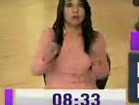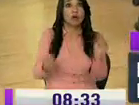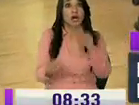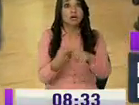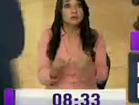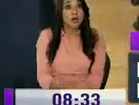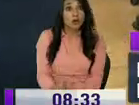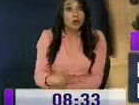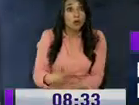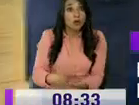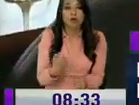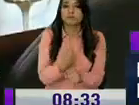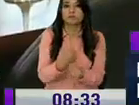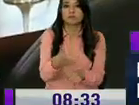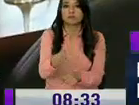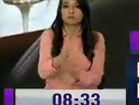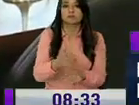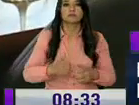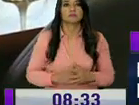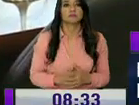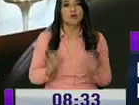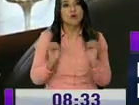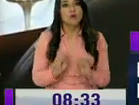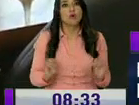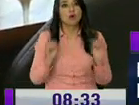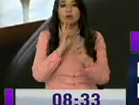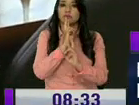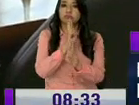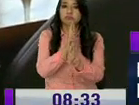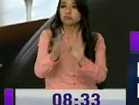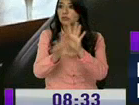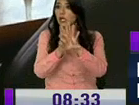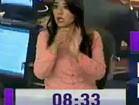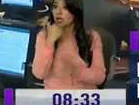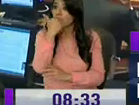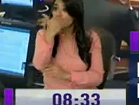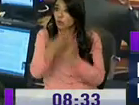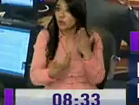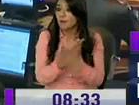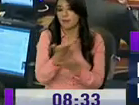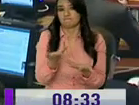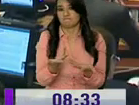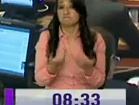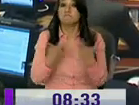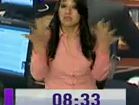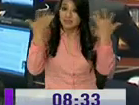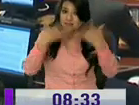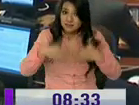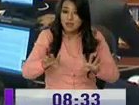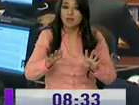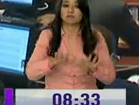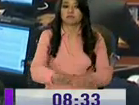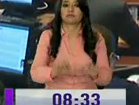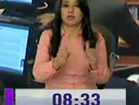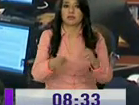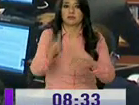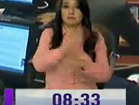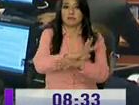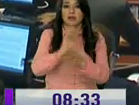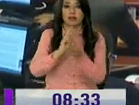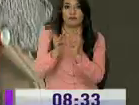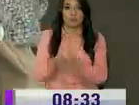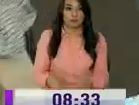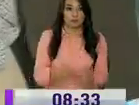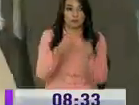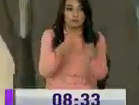aún no logra convocarse y tampoco se pronunció respecto de las medidas. Pero una vez que ya estén en el Palacio Legislativo las